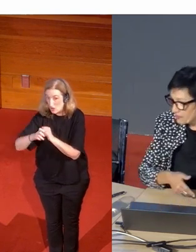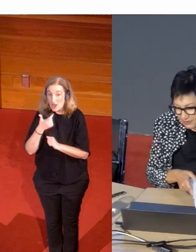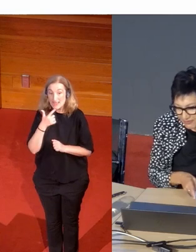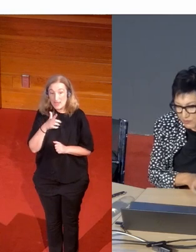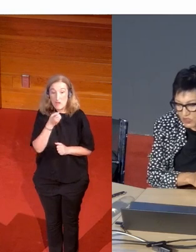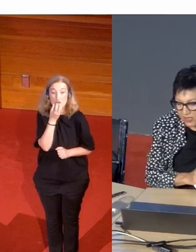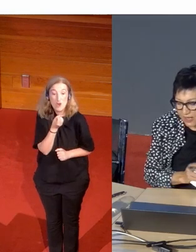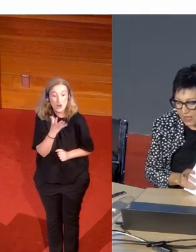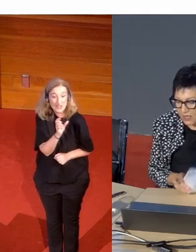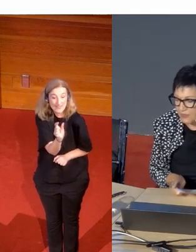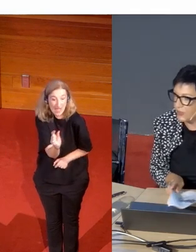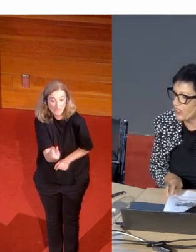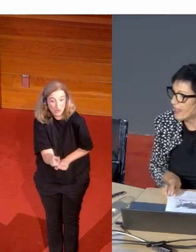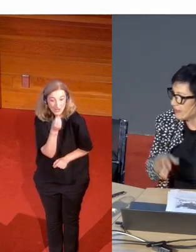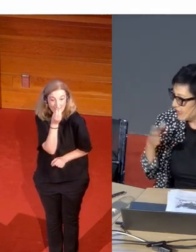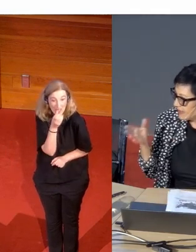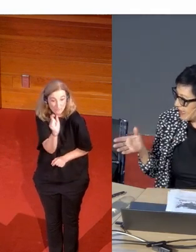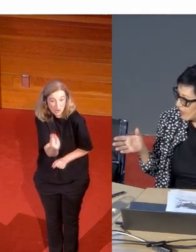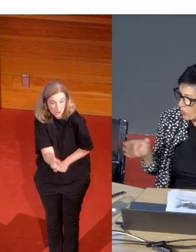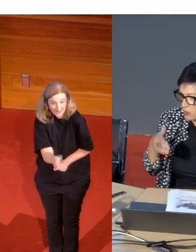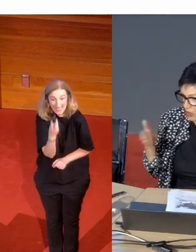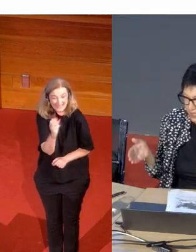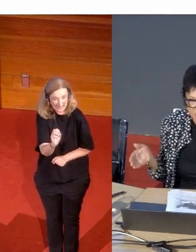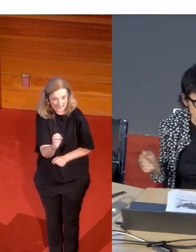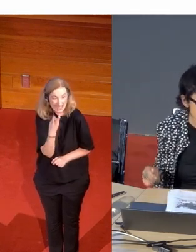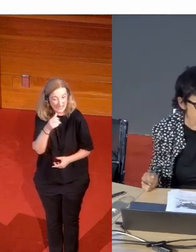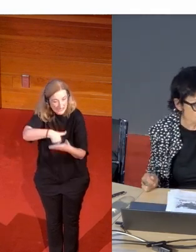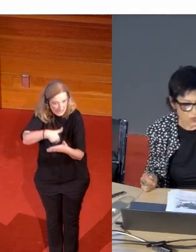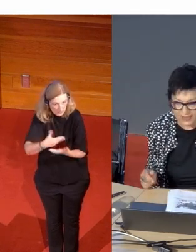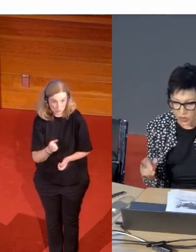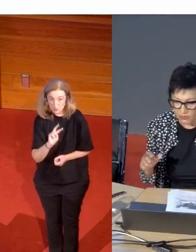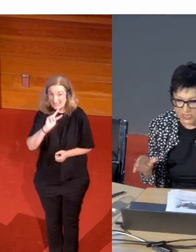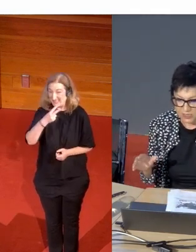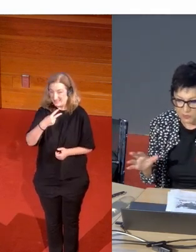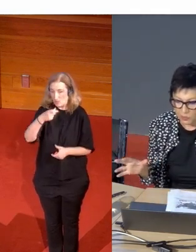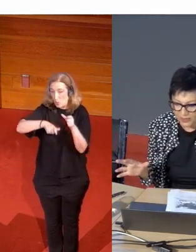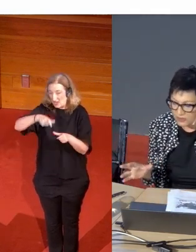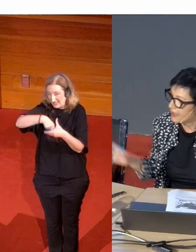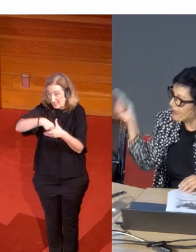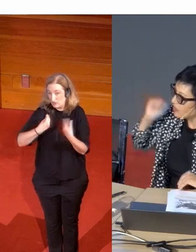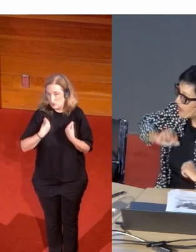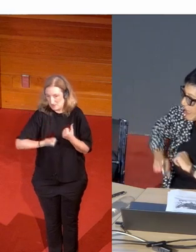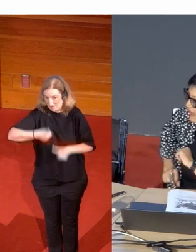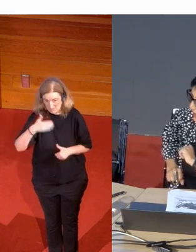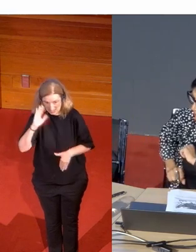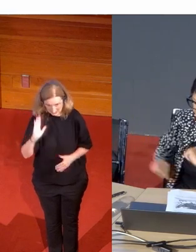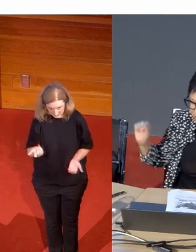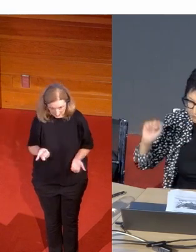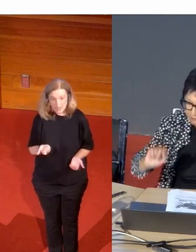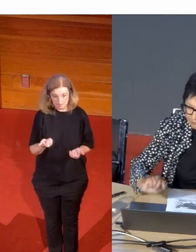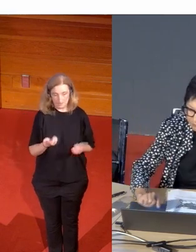Florida la famosa Florida tiene 30 votos porque también es el segundo estado más poblado Entonces